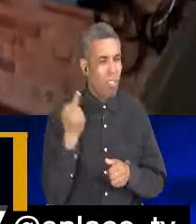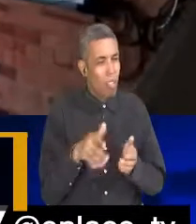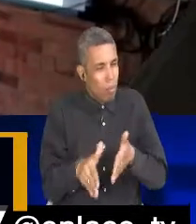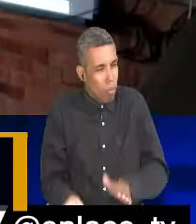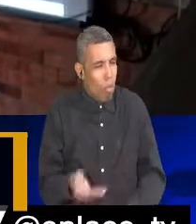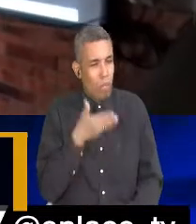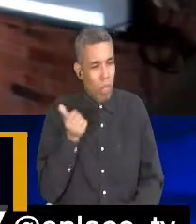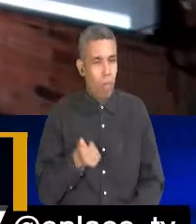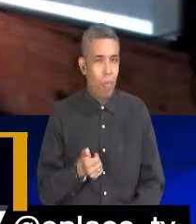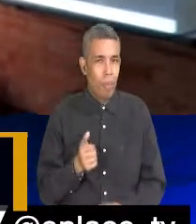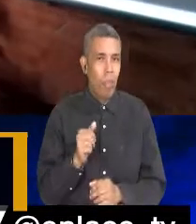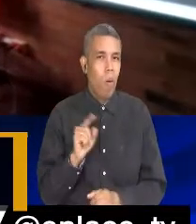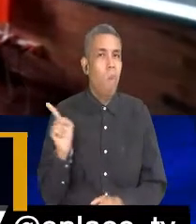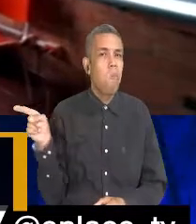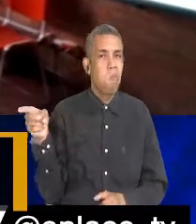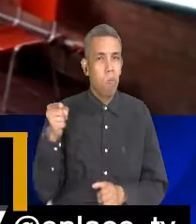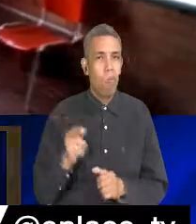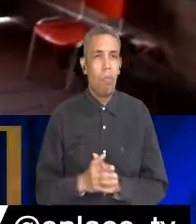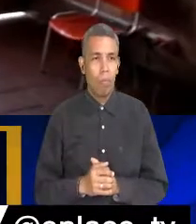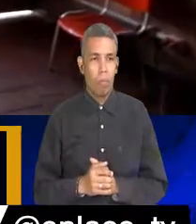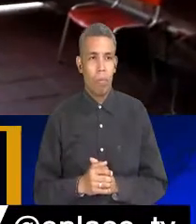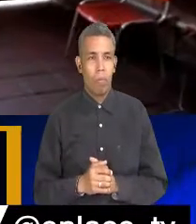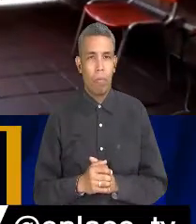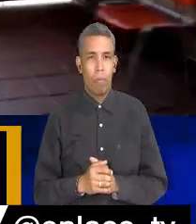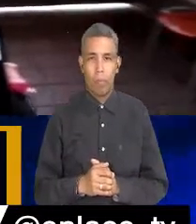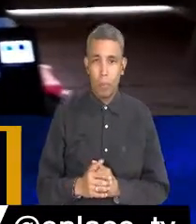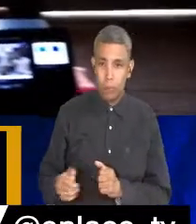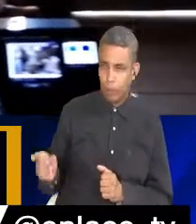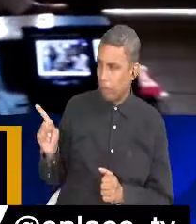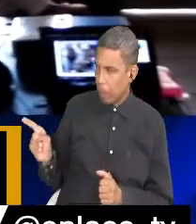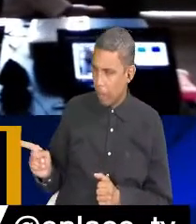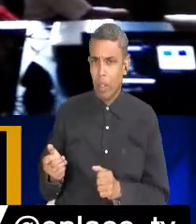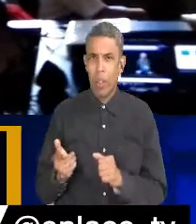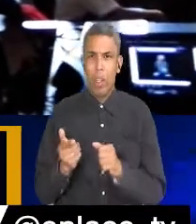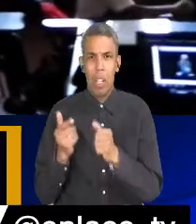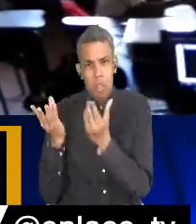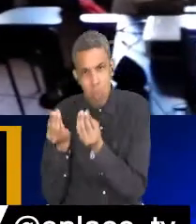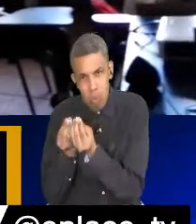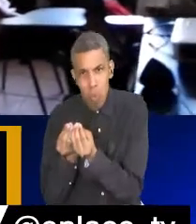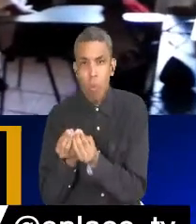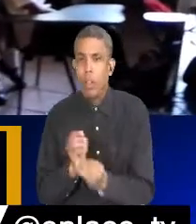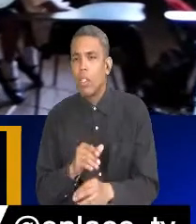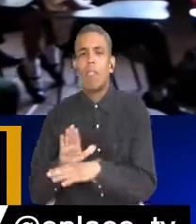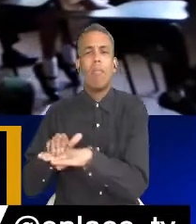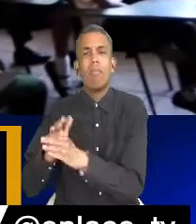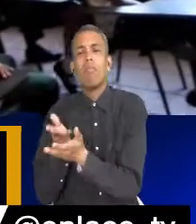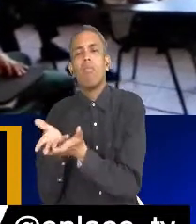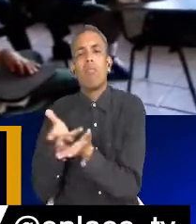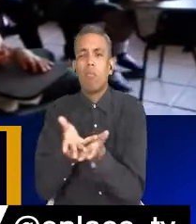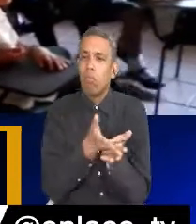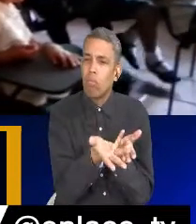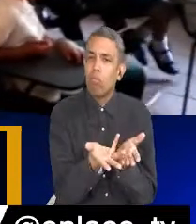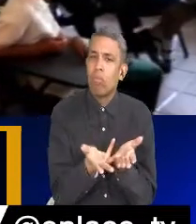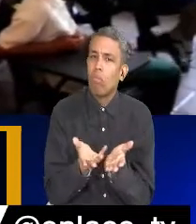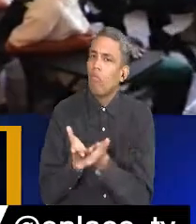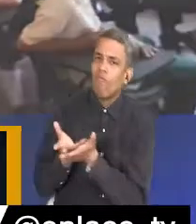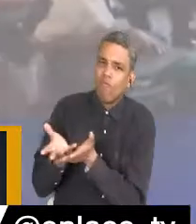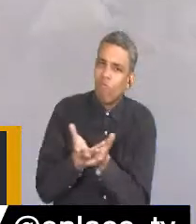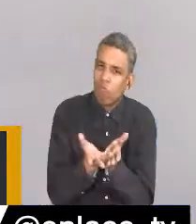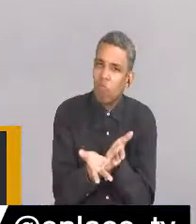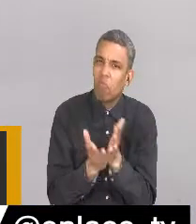personas han tomado la decisión de emprender una campaña para lograr disminuir este tipo de situaciones difíciles en la ciudad. ¿En qué consiste? Sí, nosotros hacemos una campaña